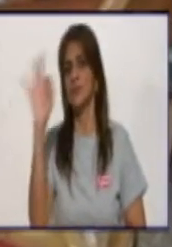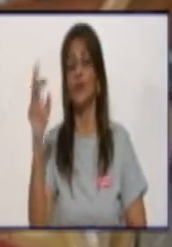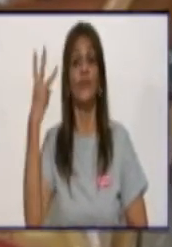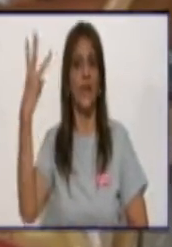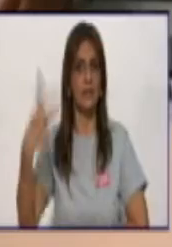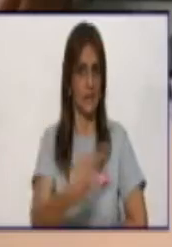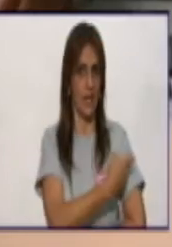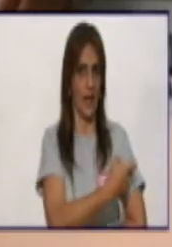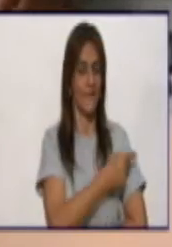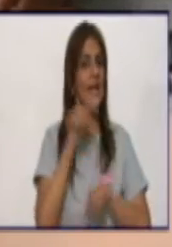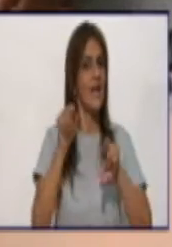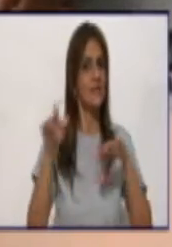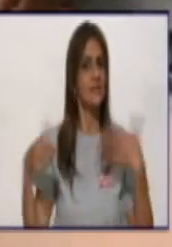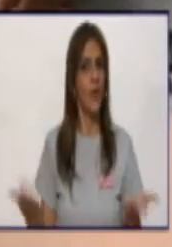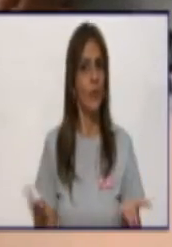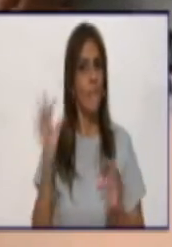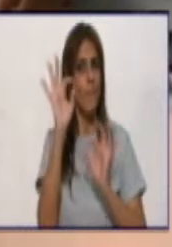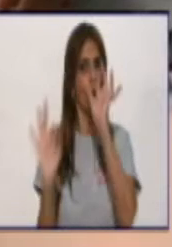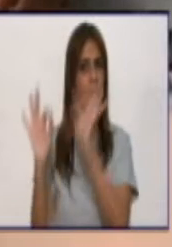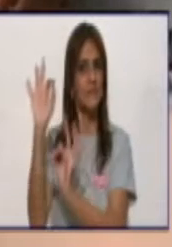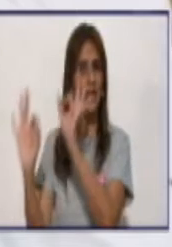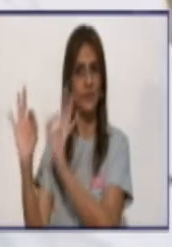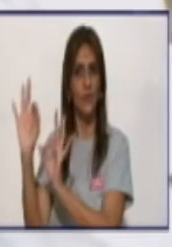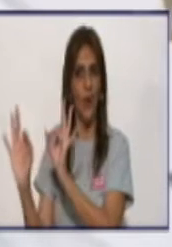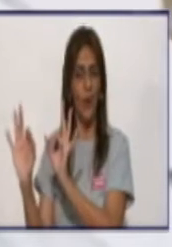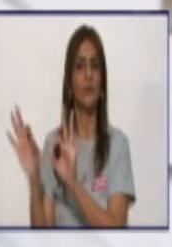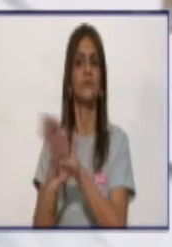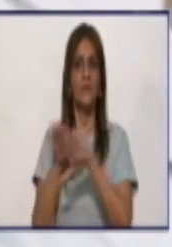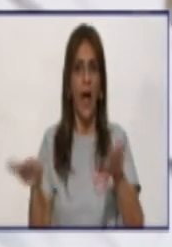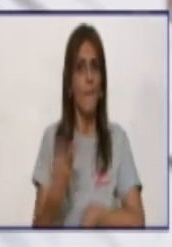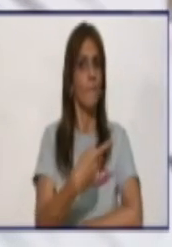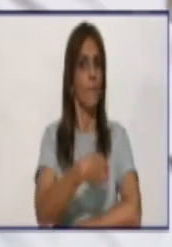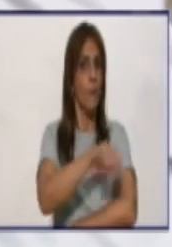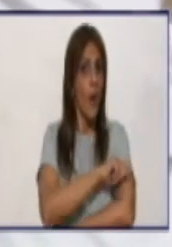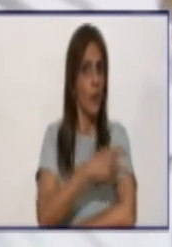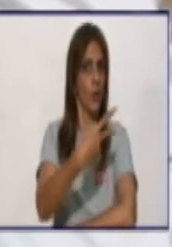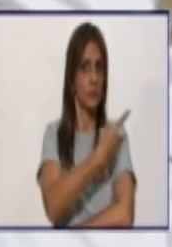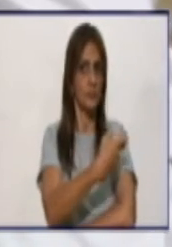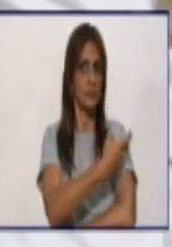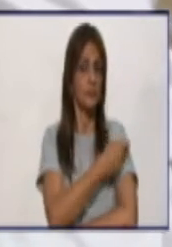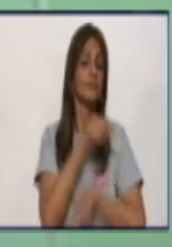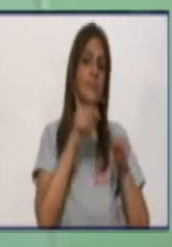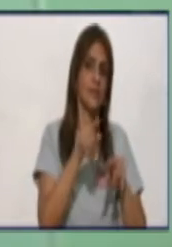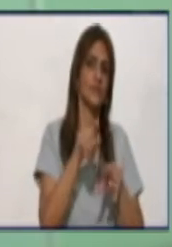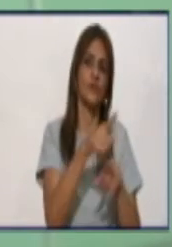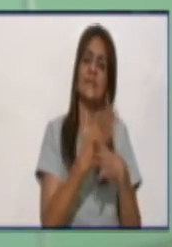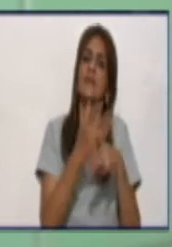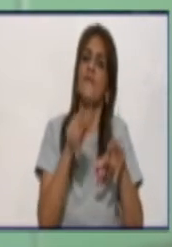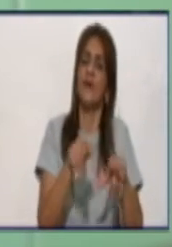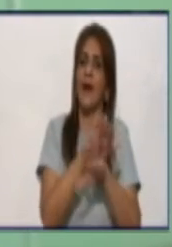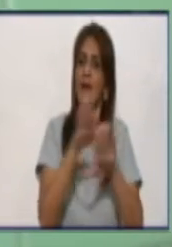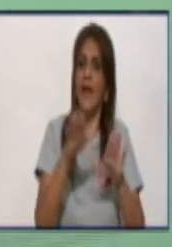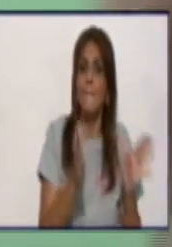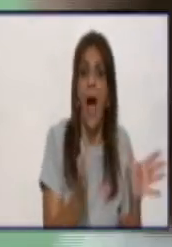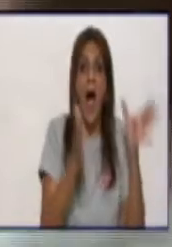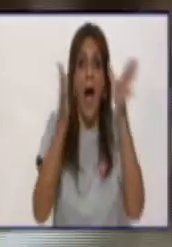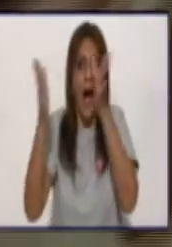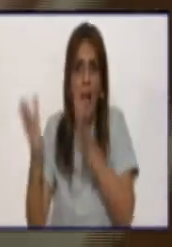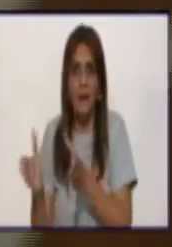esto estos por ciento llevado a la población nos dice que tenemos ya una buena parte de nuestro universo a